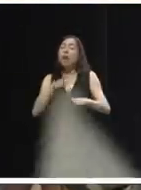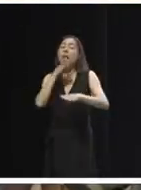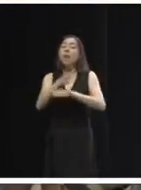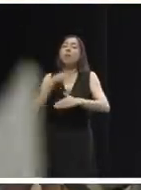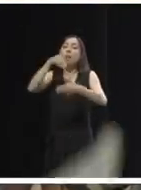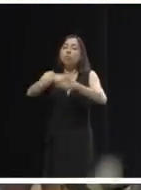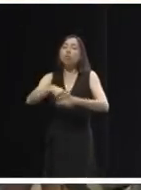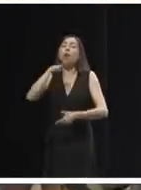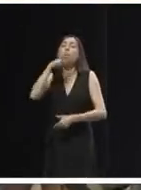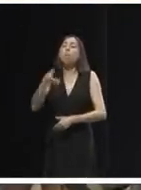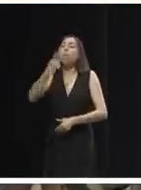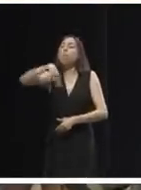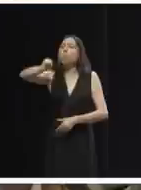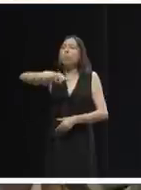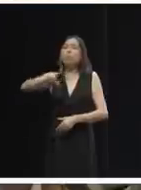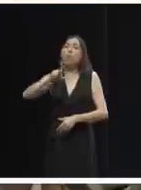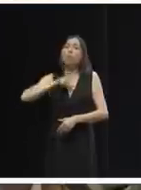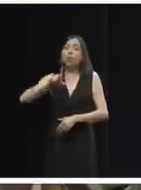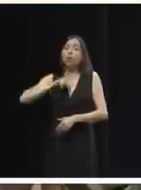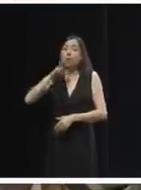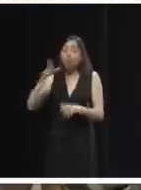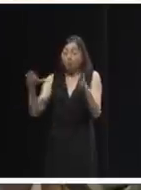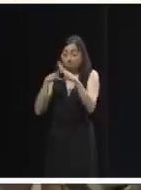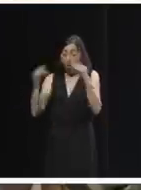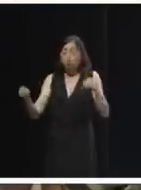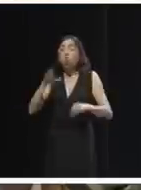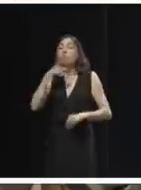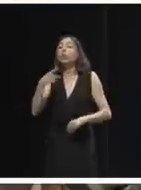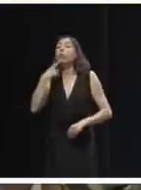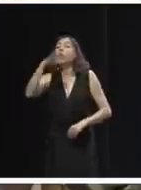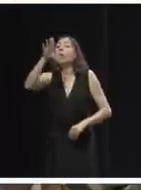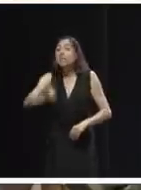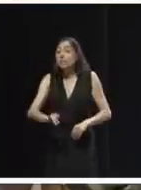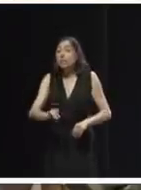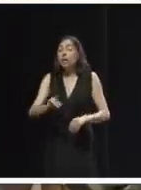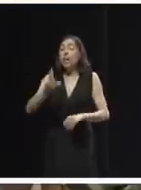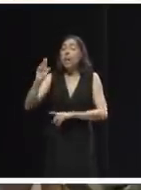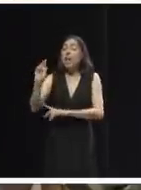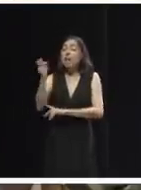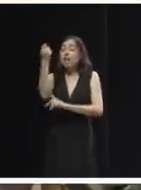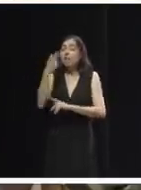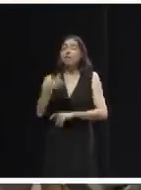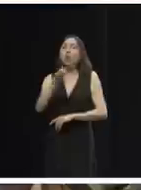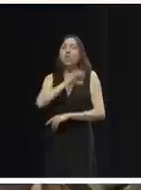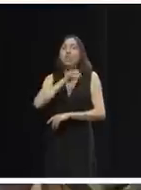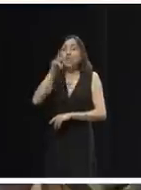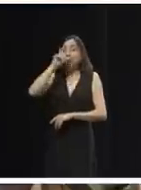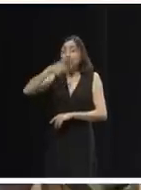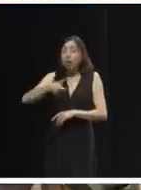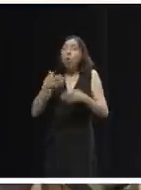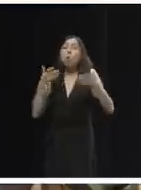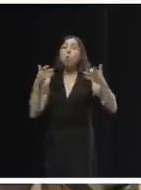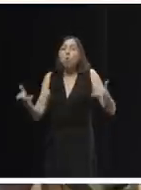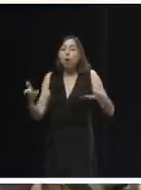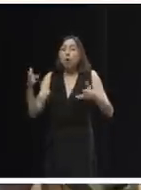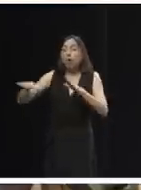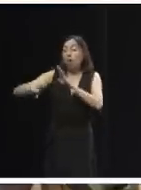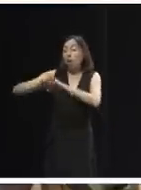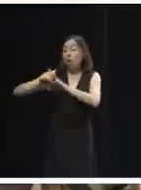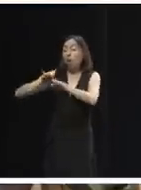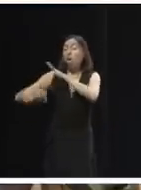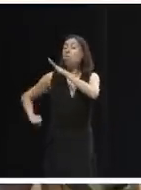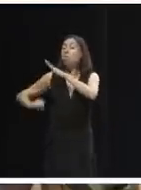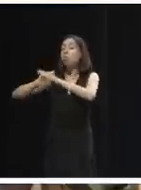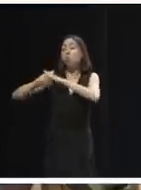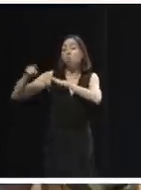del pueblo andaluz, porque os digo que sí. El éxito del señor Feijóo es meter a los ultras en su gobierno